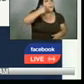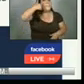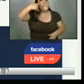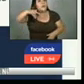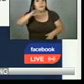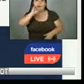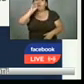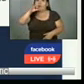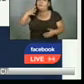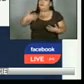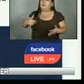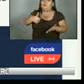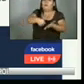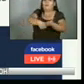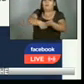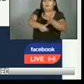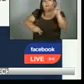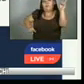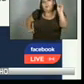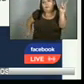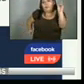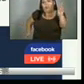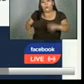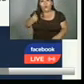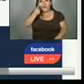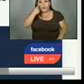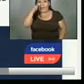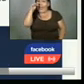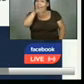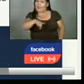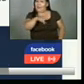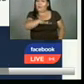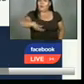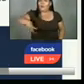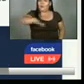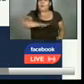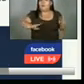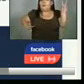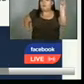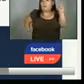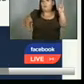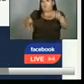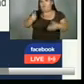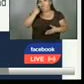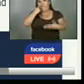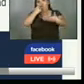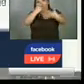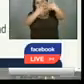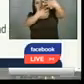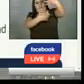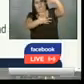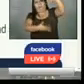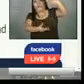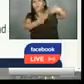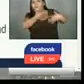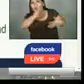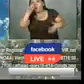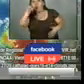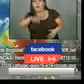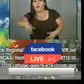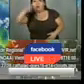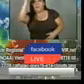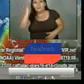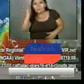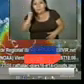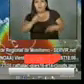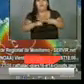asegura la alcaldía de San Salvador. Y esto solo en San Salvador porque hemos visto diferentes reportes que se están dando, por ejemplo, en Ciudad Delgado,